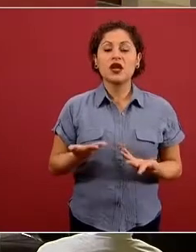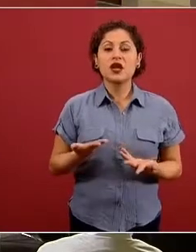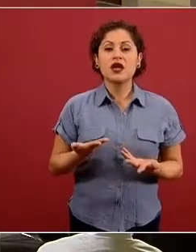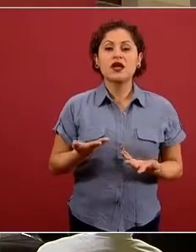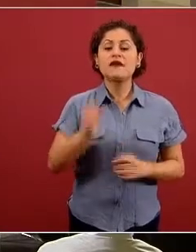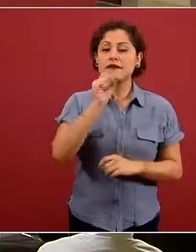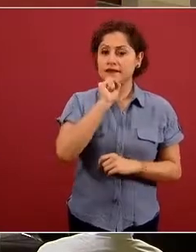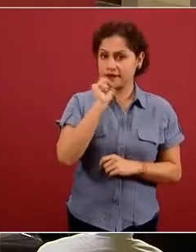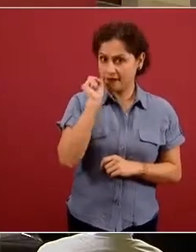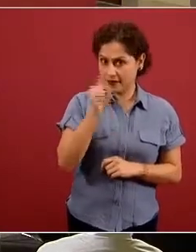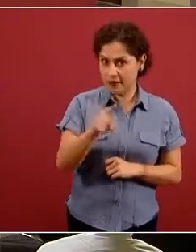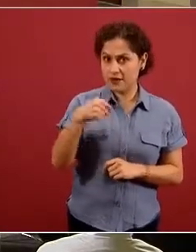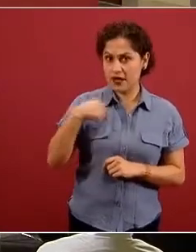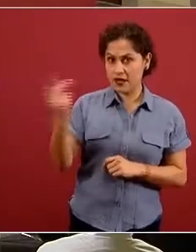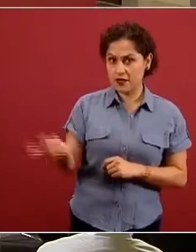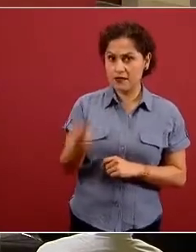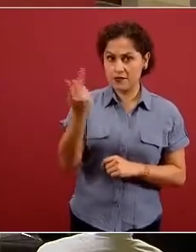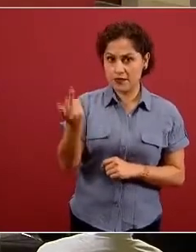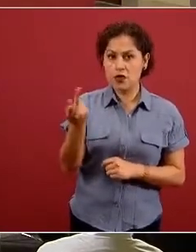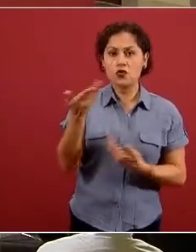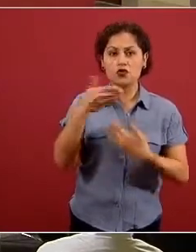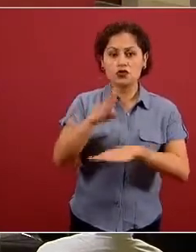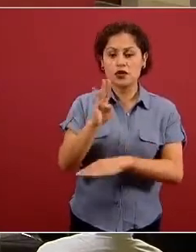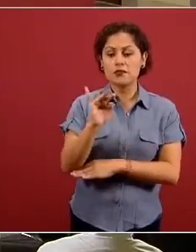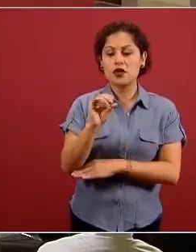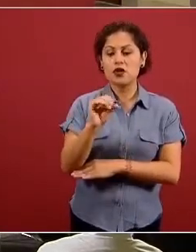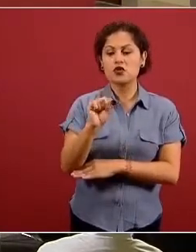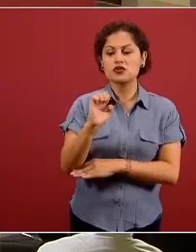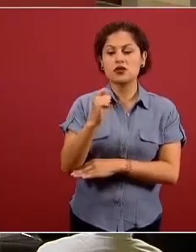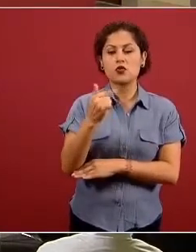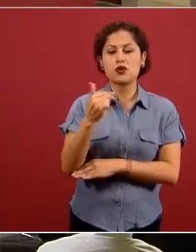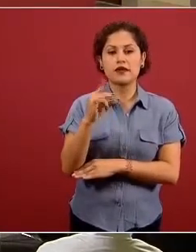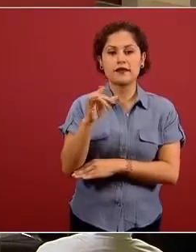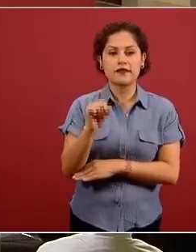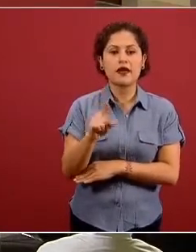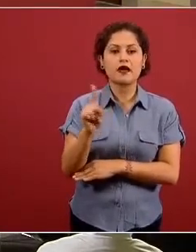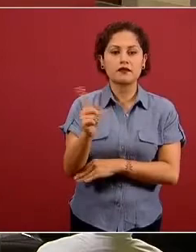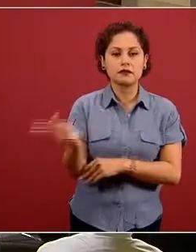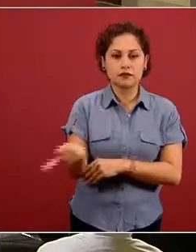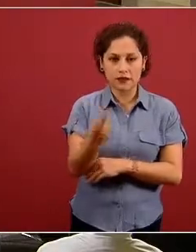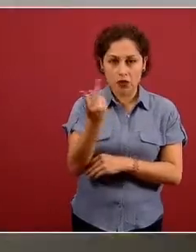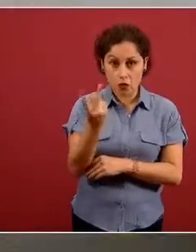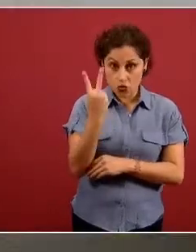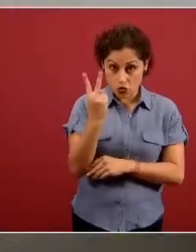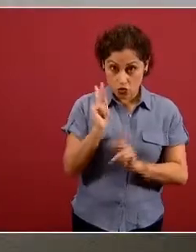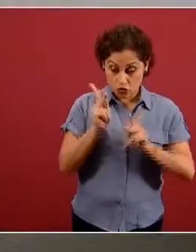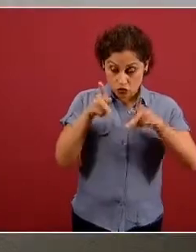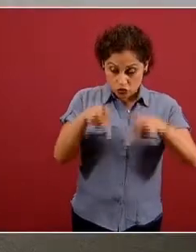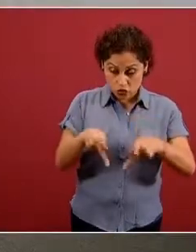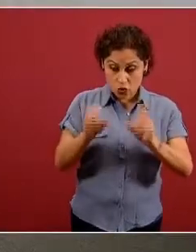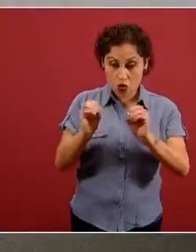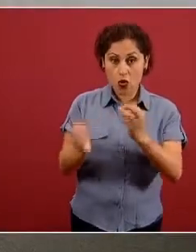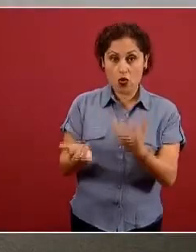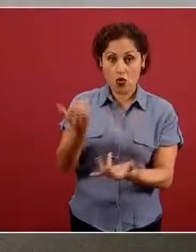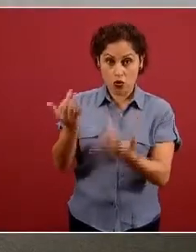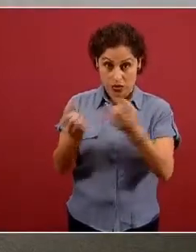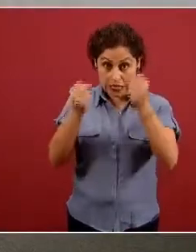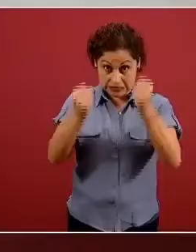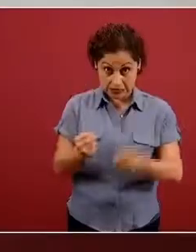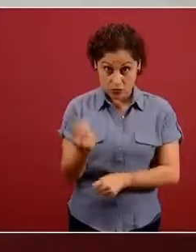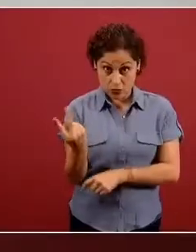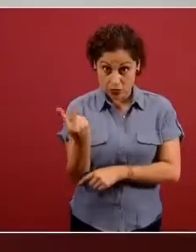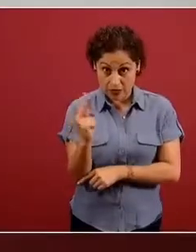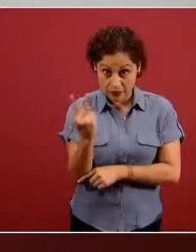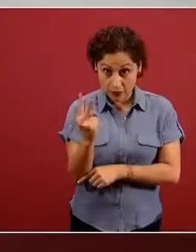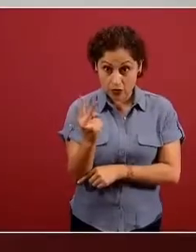En términos de bioseguridad, ambas estrategias, tanto la cremación como la inhumación son seguras. Es